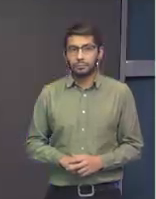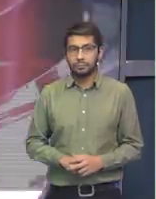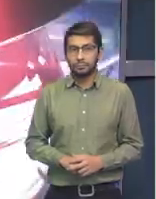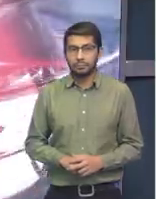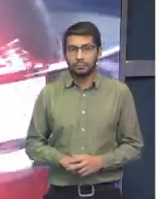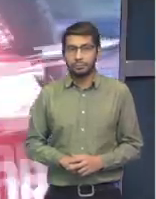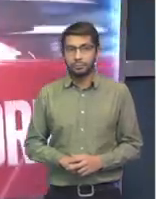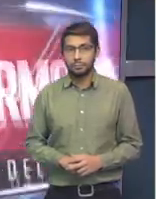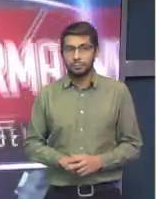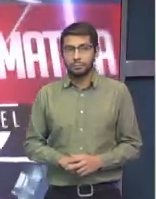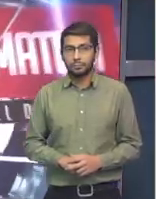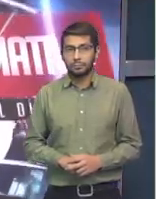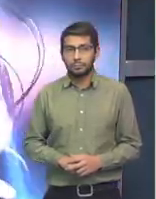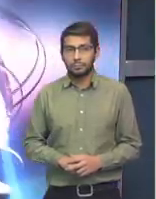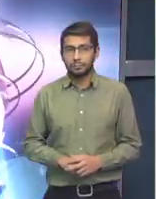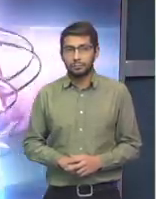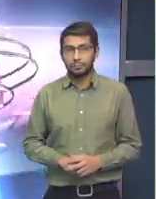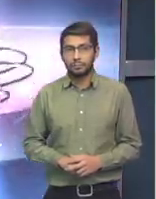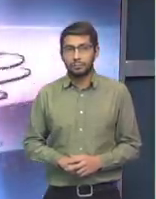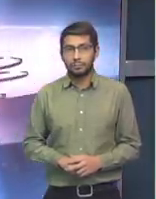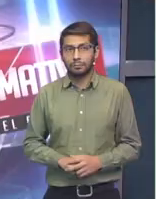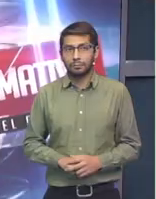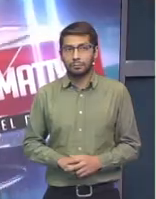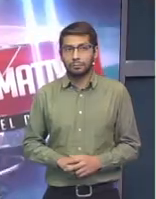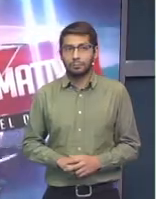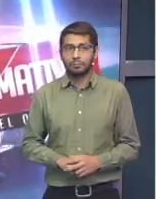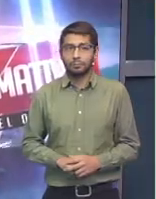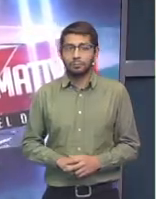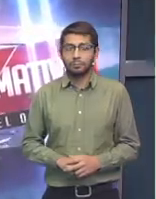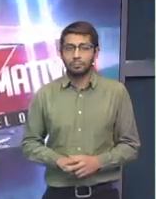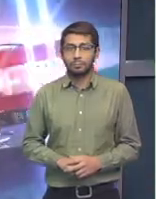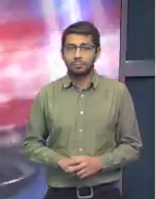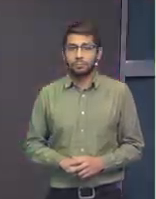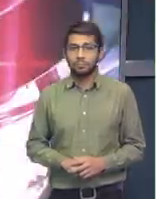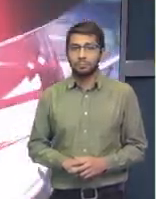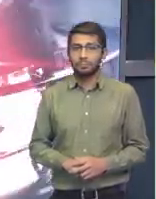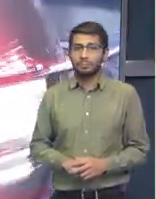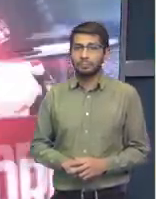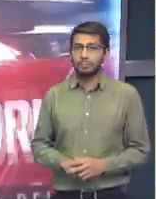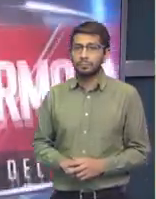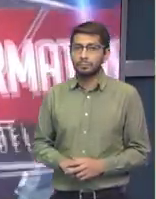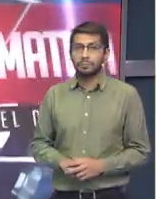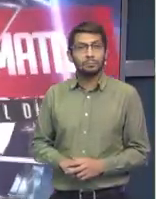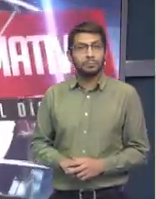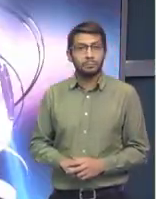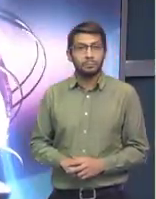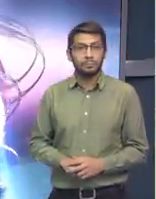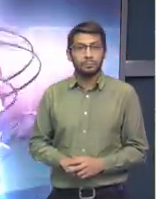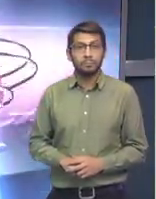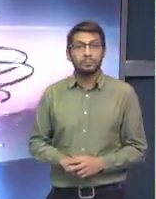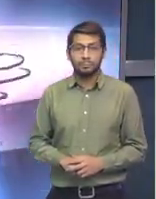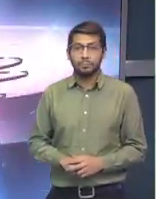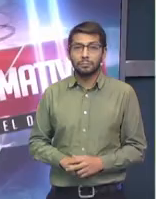rumor? Nosotros, desde la zona sanitaria, también vamos a armar un pequeño autovac en el Parque de